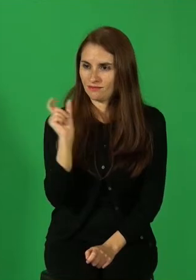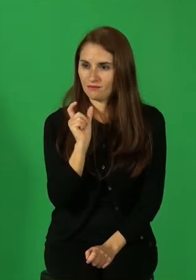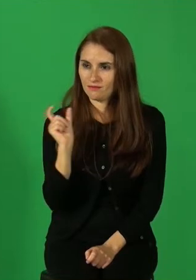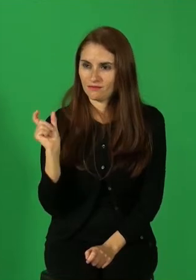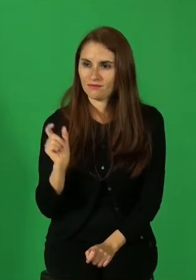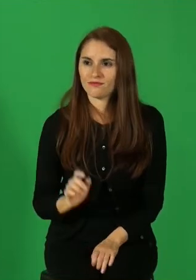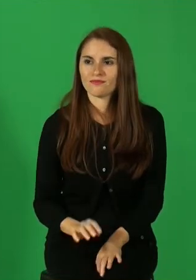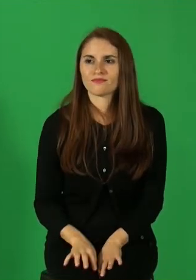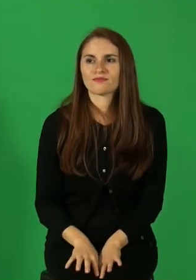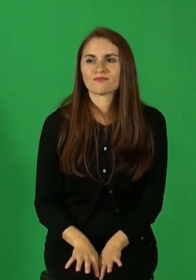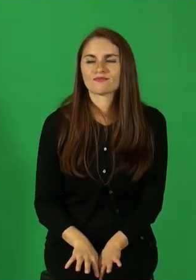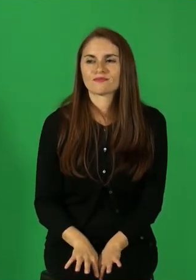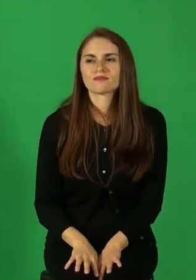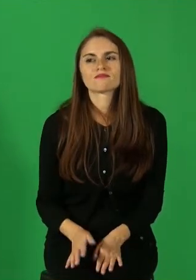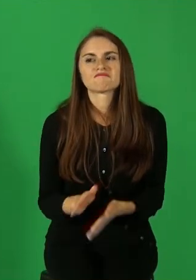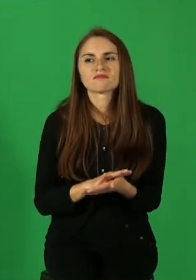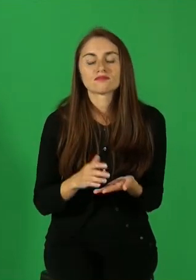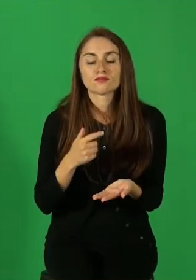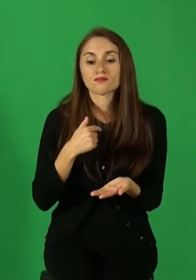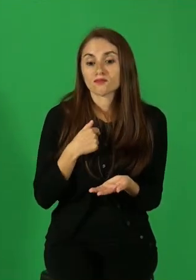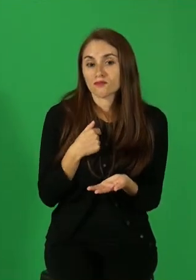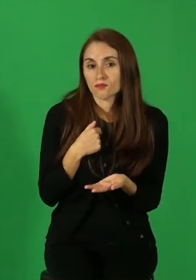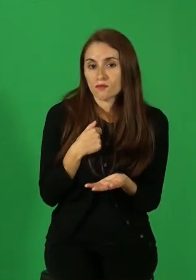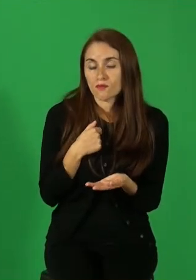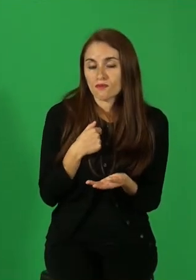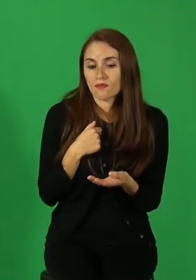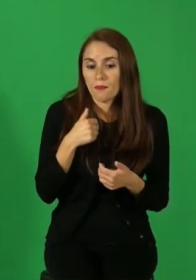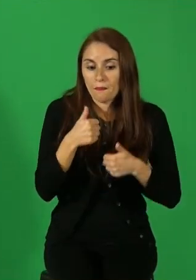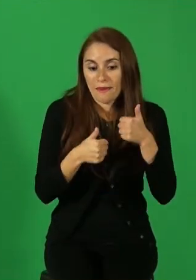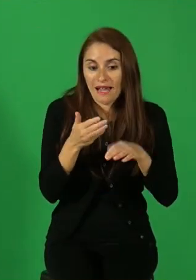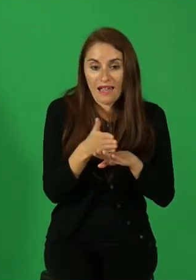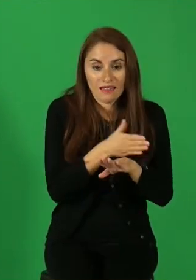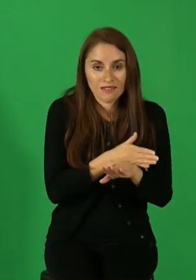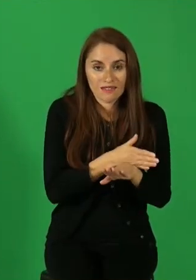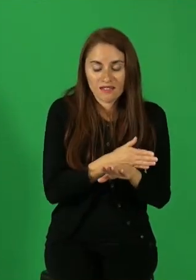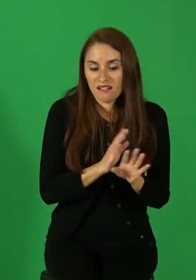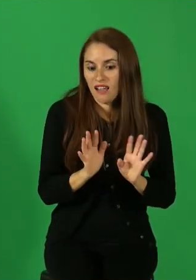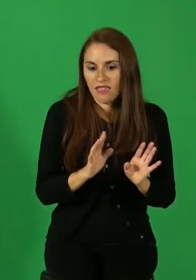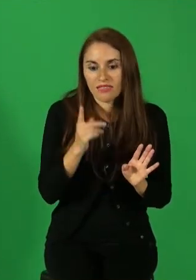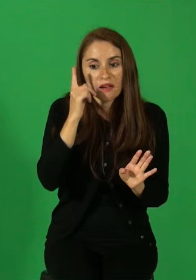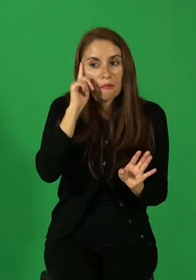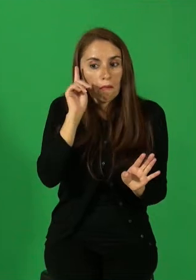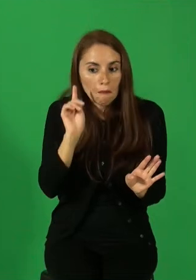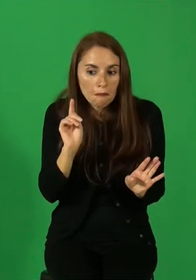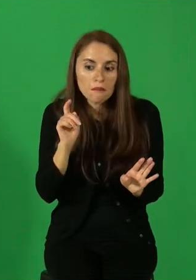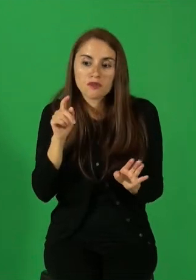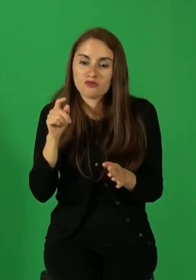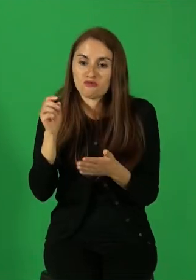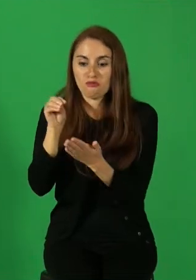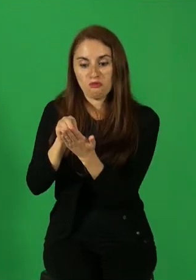No me preparé para la prueba, sin embargo, obtuve buenos resultados.